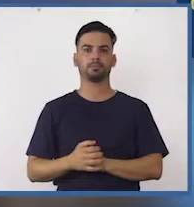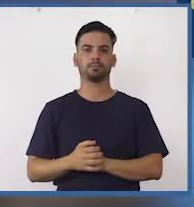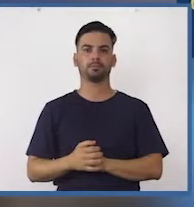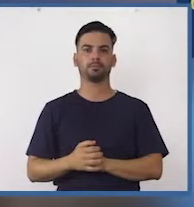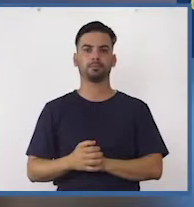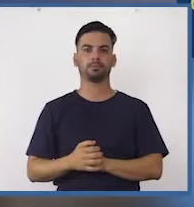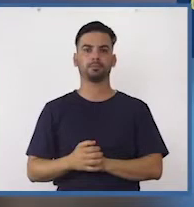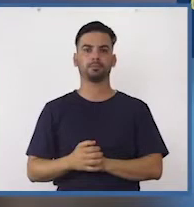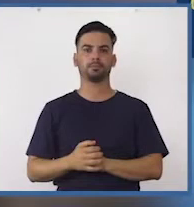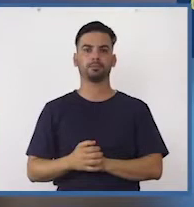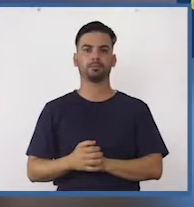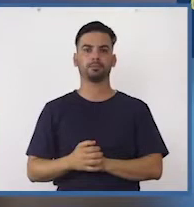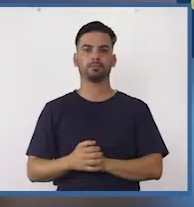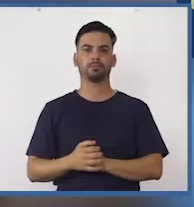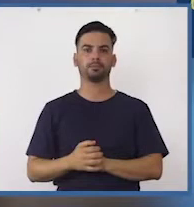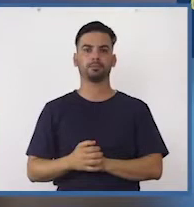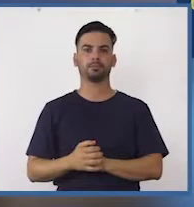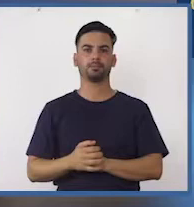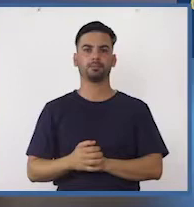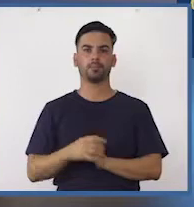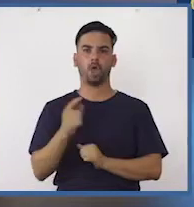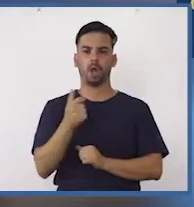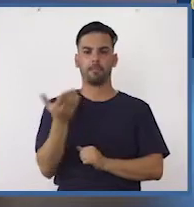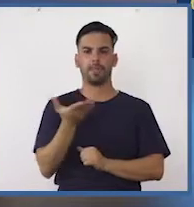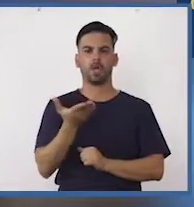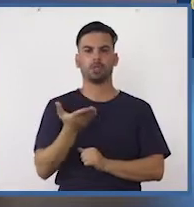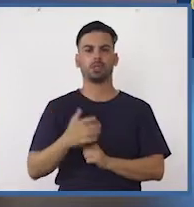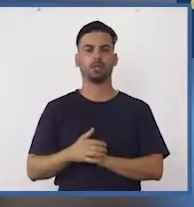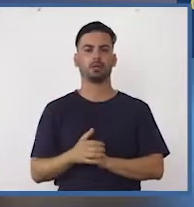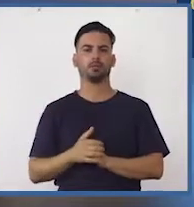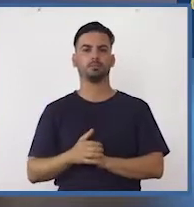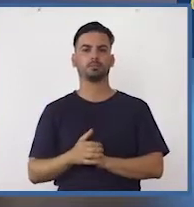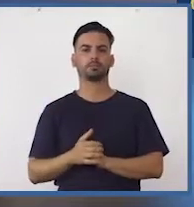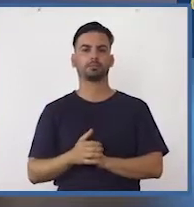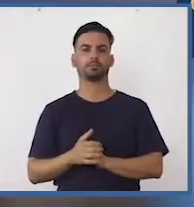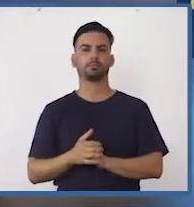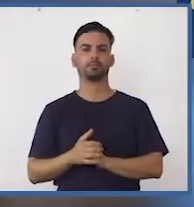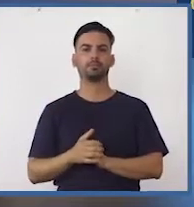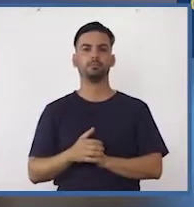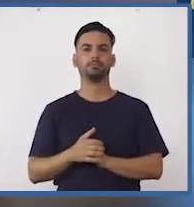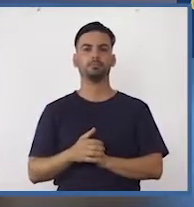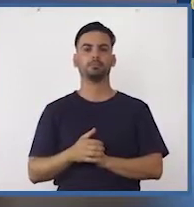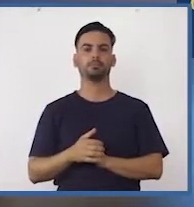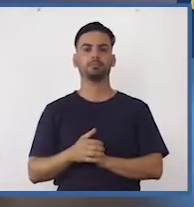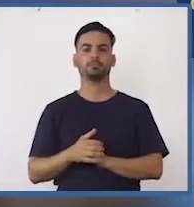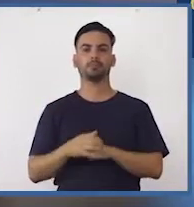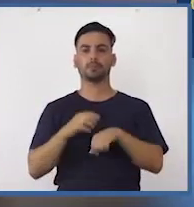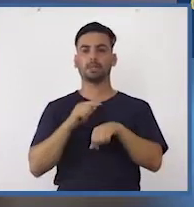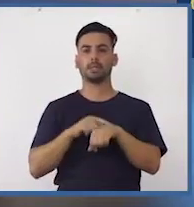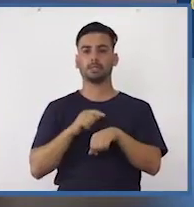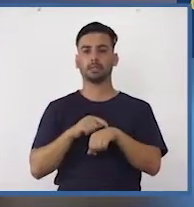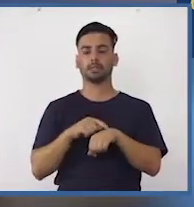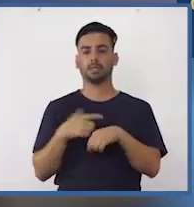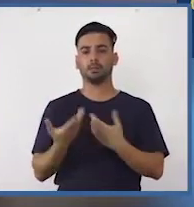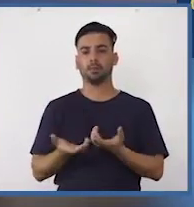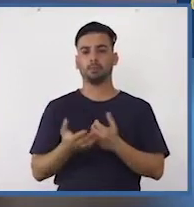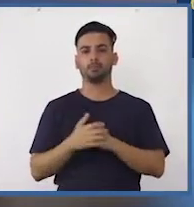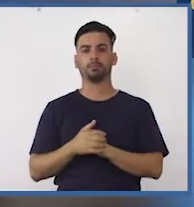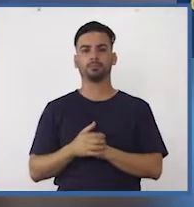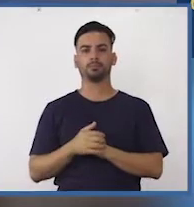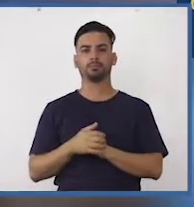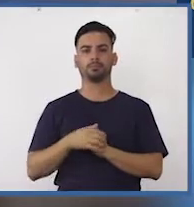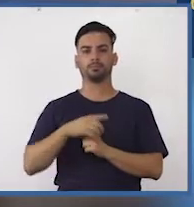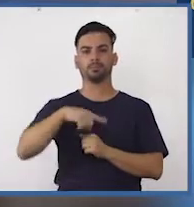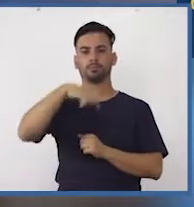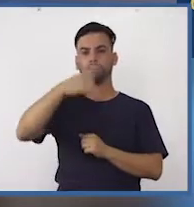Velocidad de la onda. La velocidad de propagación de la onda no es más que la velocidad con que se transmiten las oscilaciones en un medio. Y tenemos que